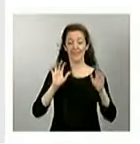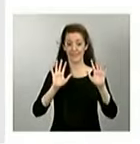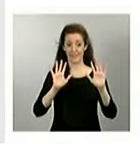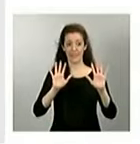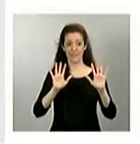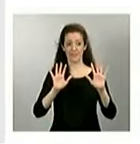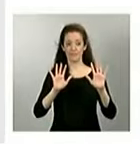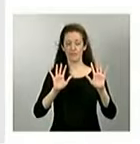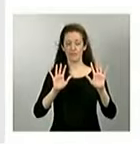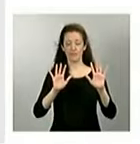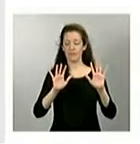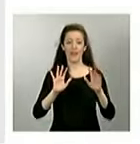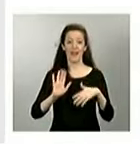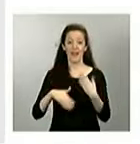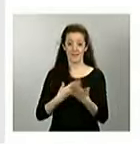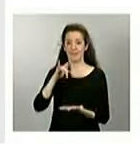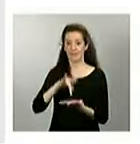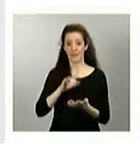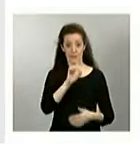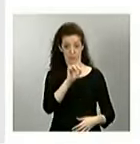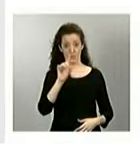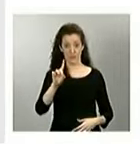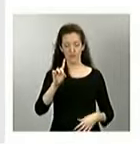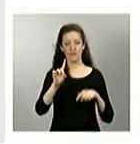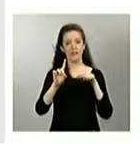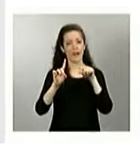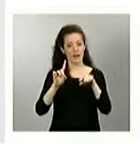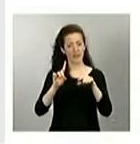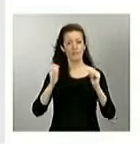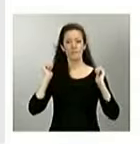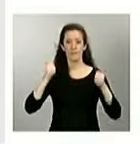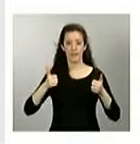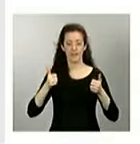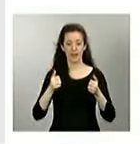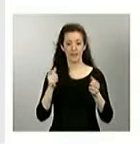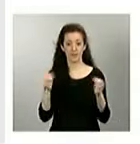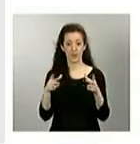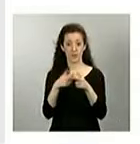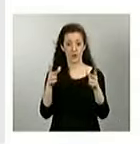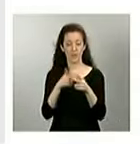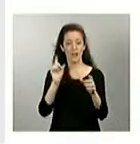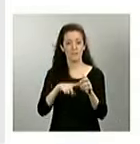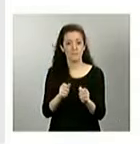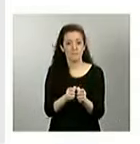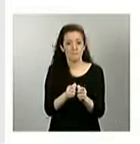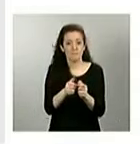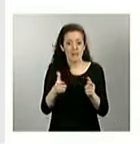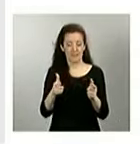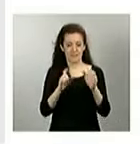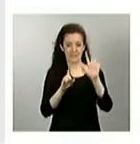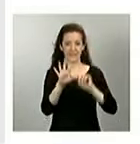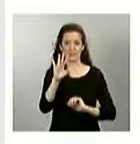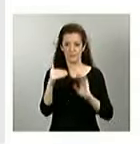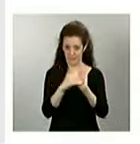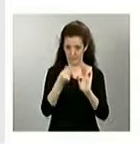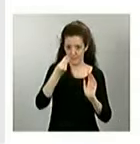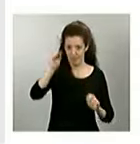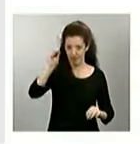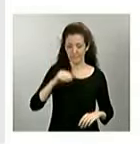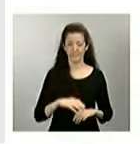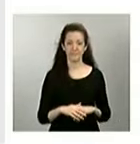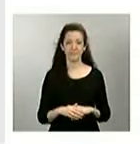11 exactamente lo que tenemos es que aumentaron el número de afiliados aproximadamente unos 65.000 y comparado con los mismos días del mismo mes del